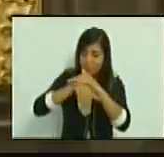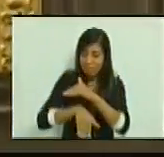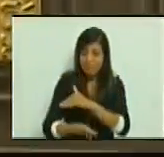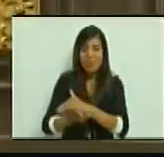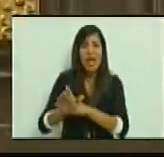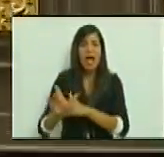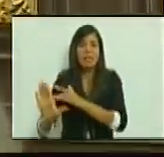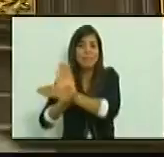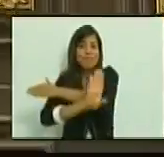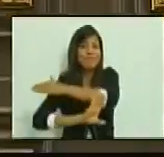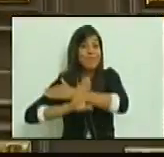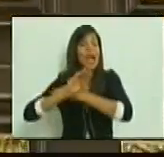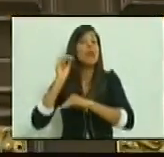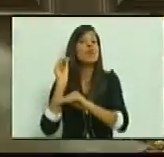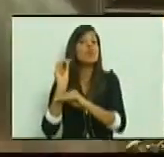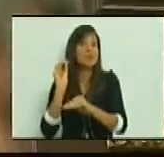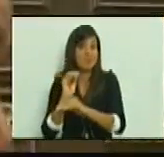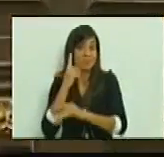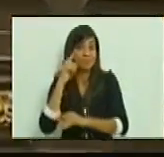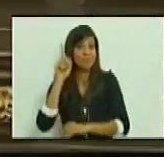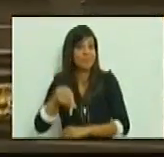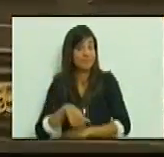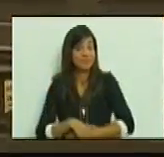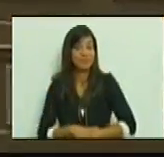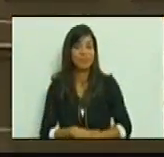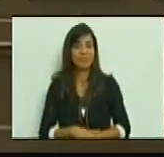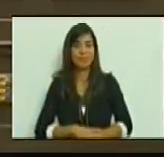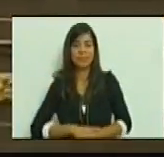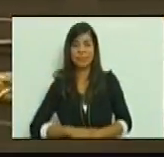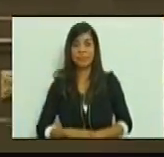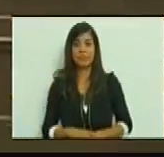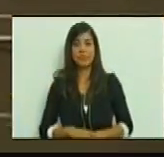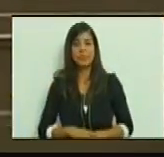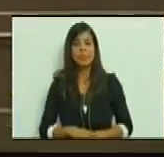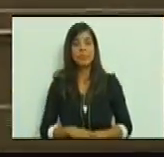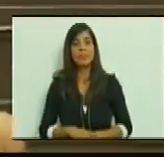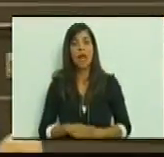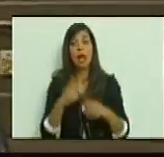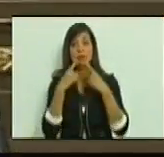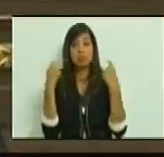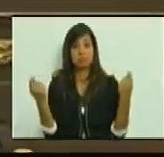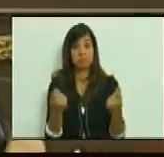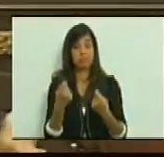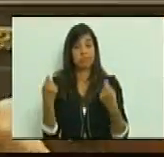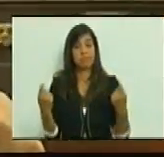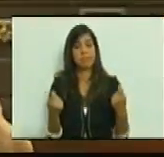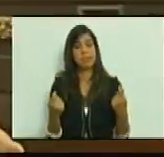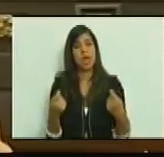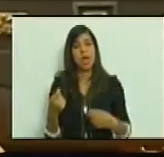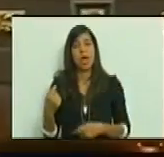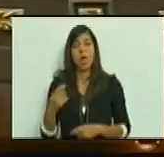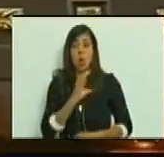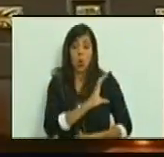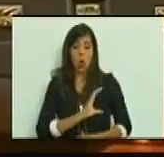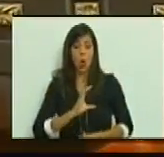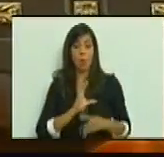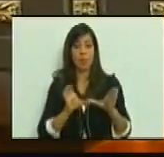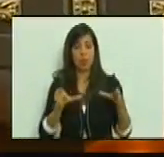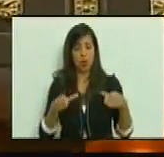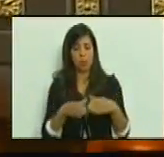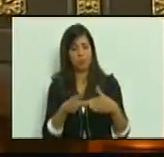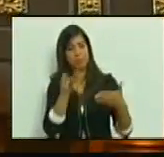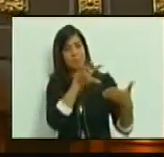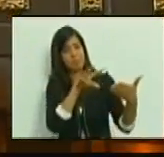de la soberanía y seguridad agroalimentaria. Queremos decir, presidenta, nuestra comisión aprobó